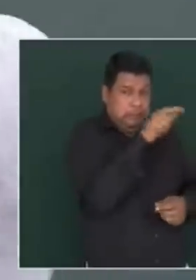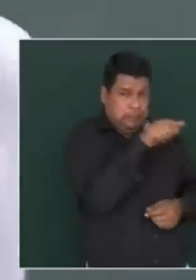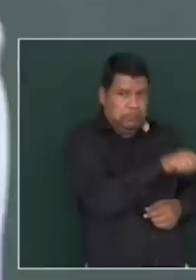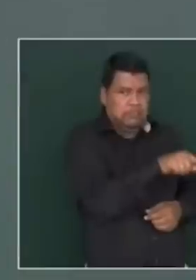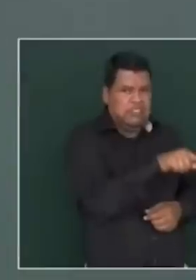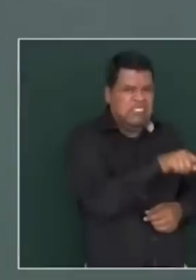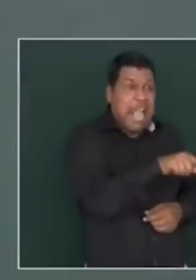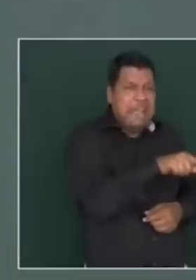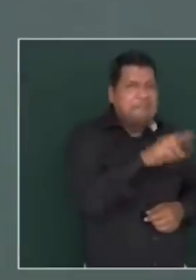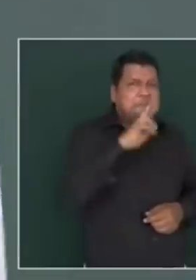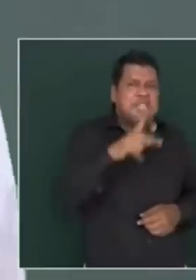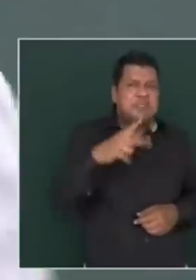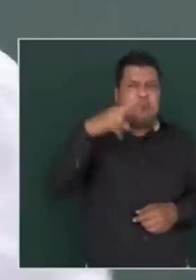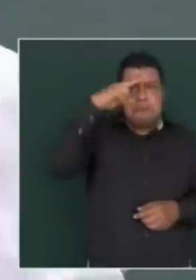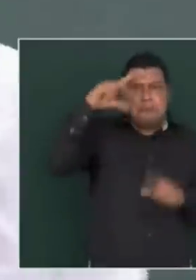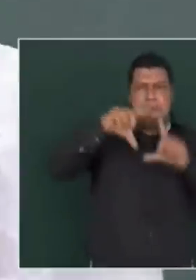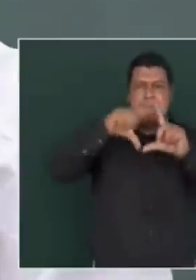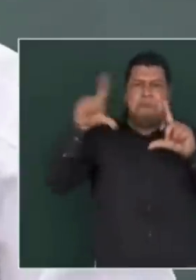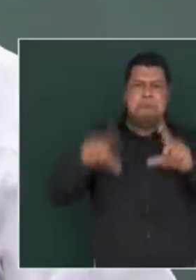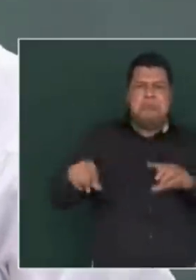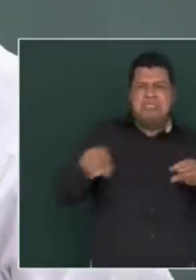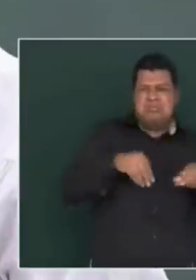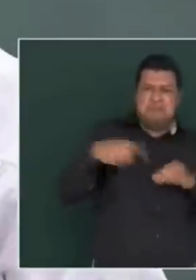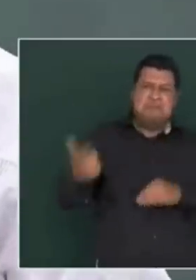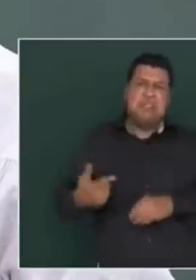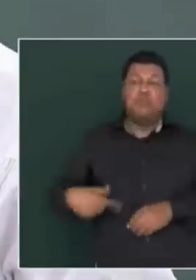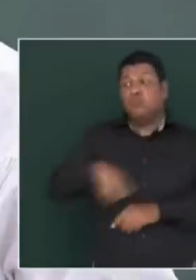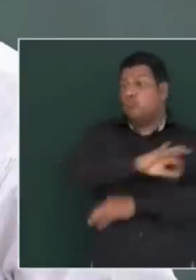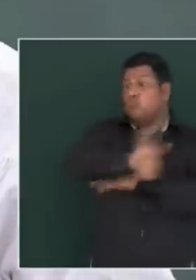la convirtió en deuda de todo el pueblo de México.